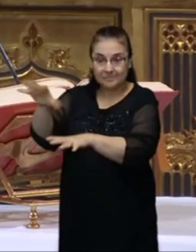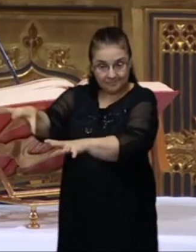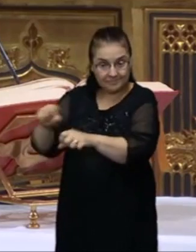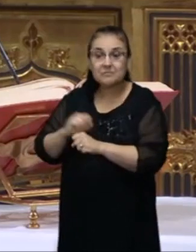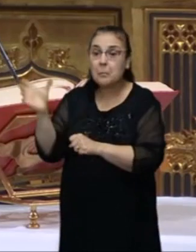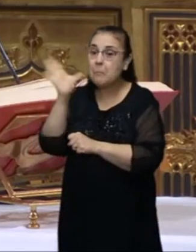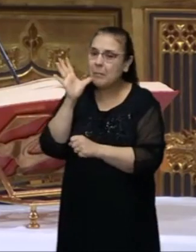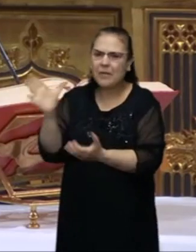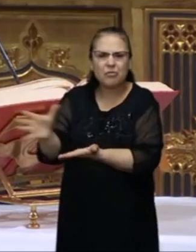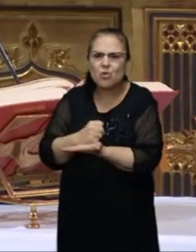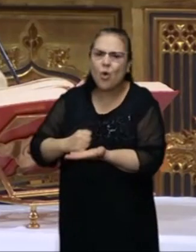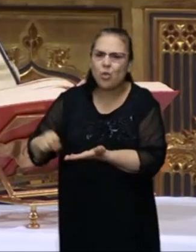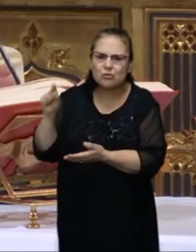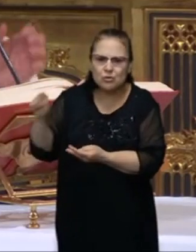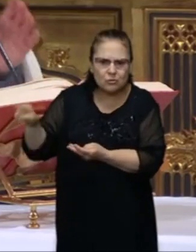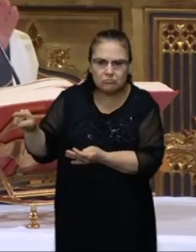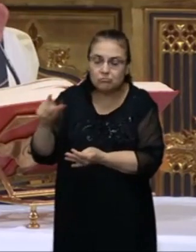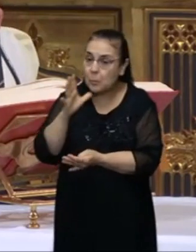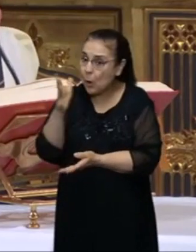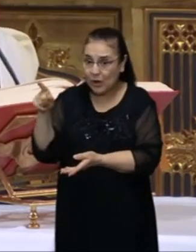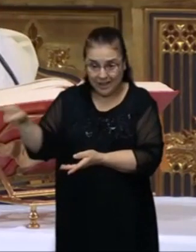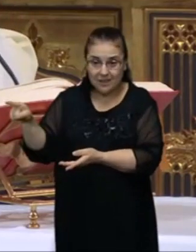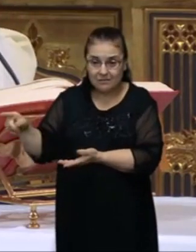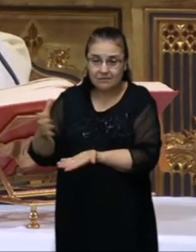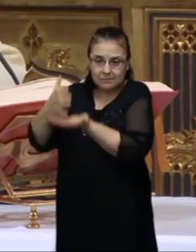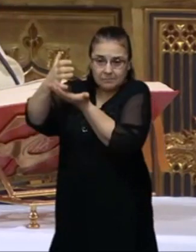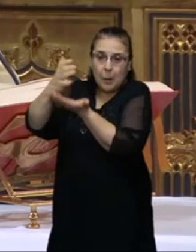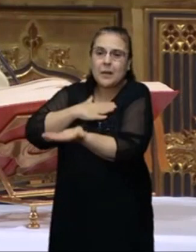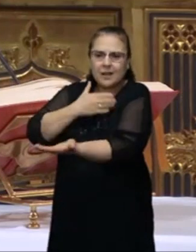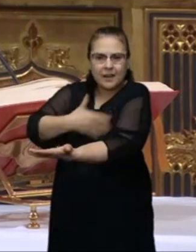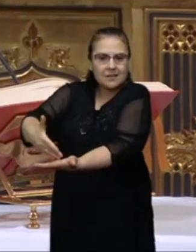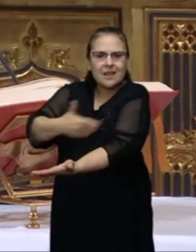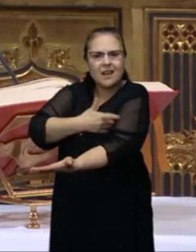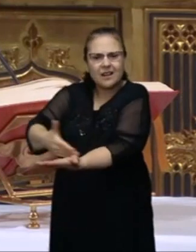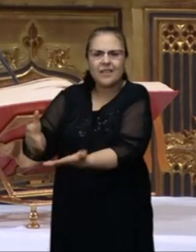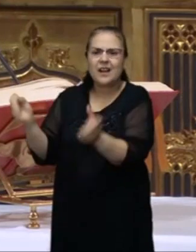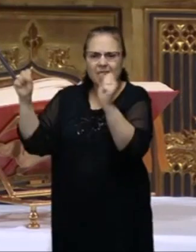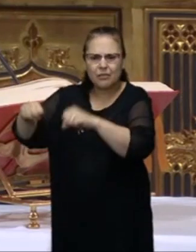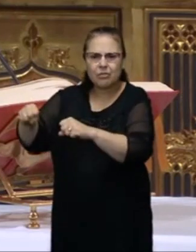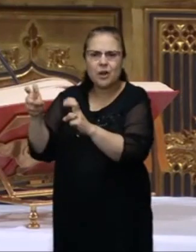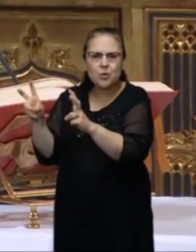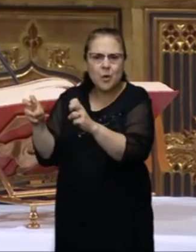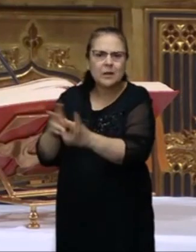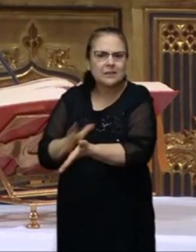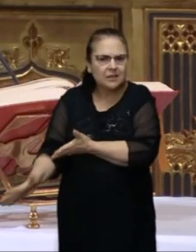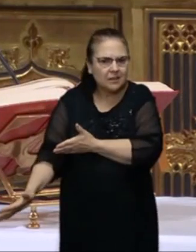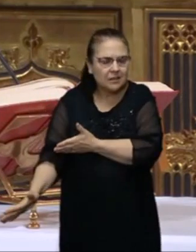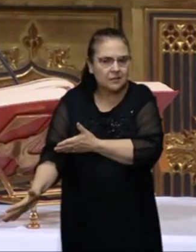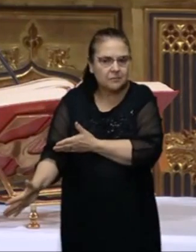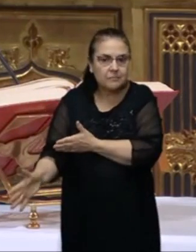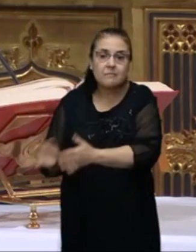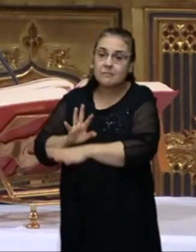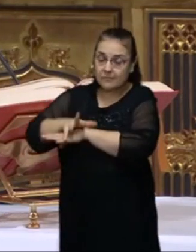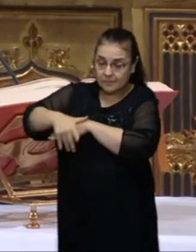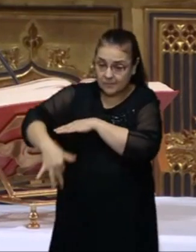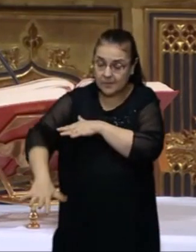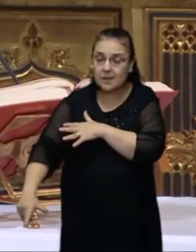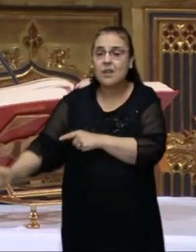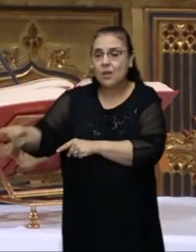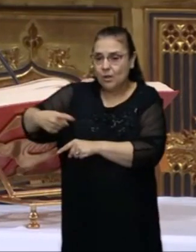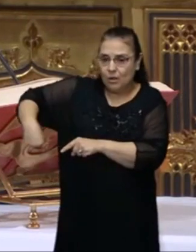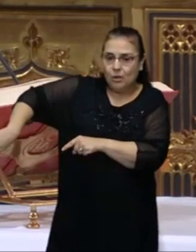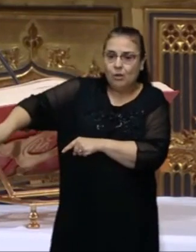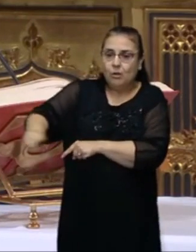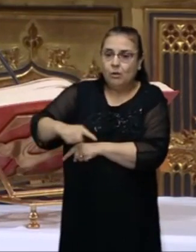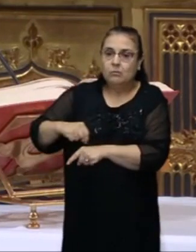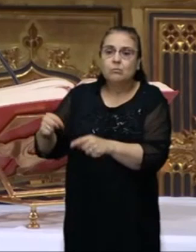y bebed todos de él, porque este es el cáliz de mi sangre, sangre de la alianza nueva y eterna, que será